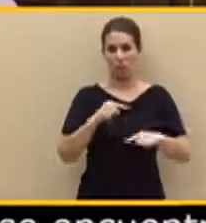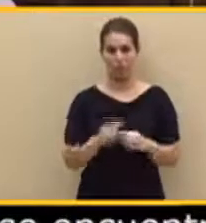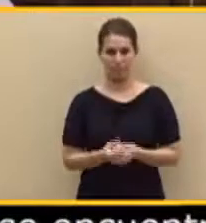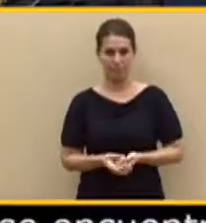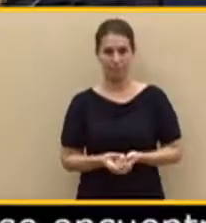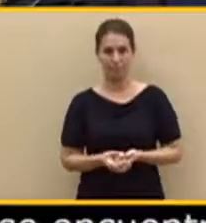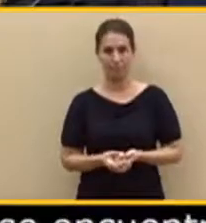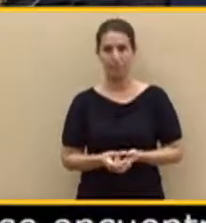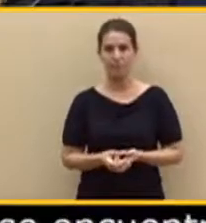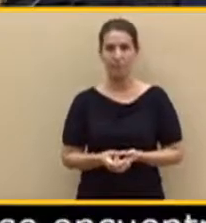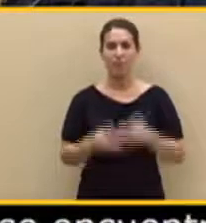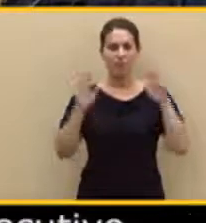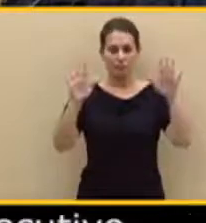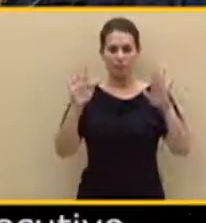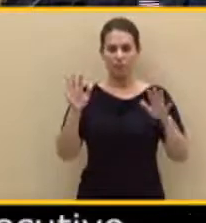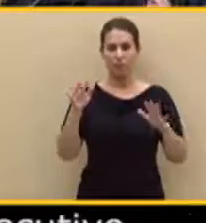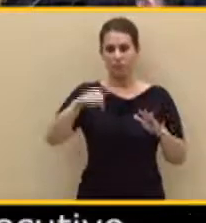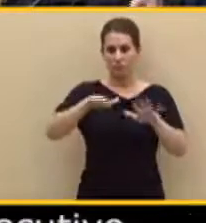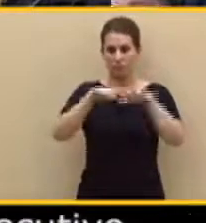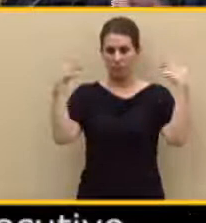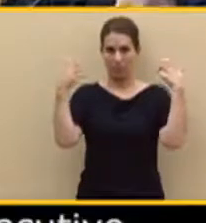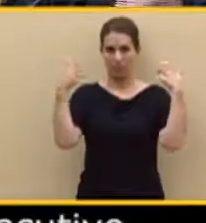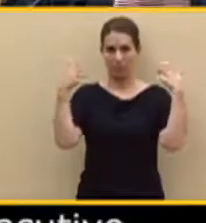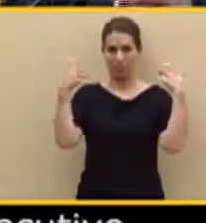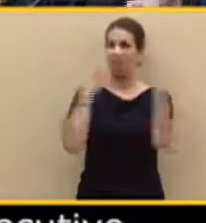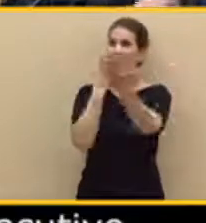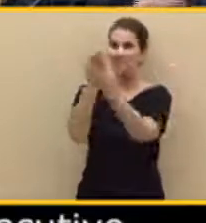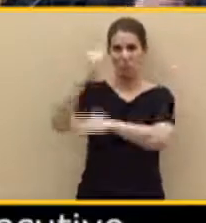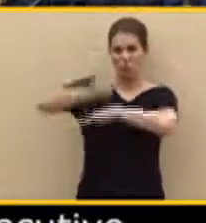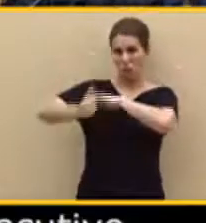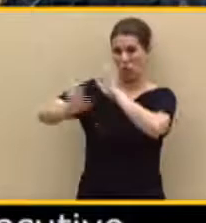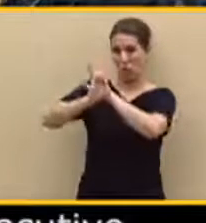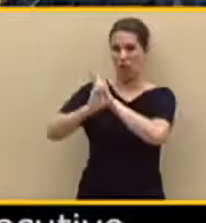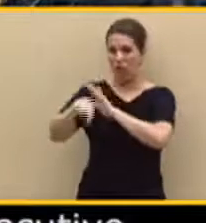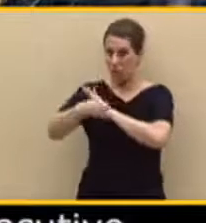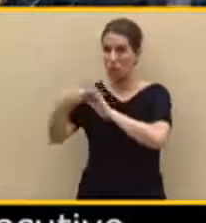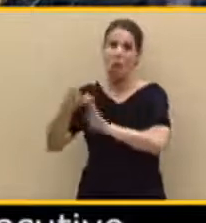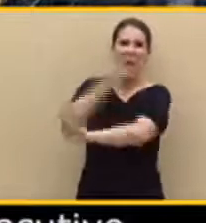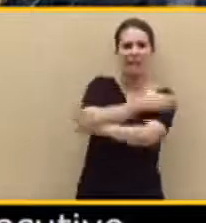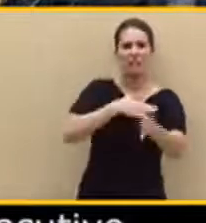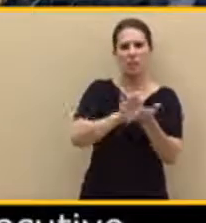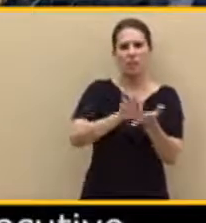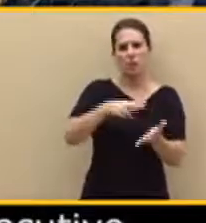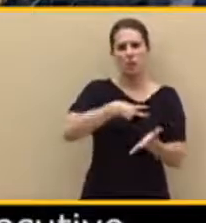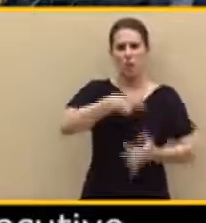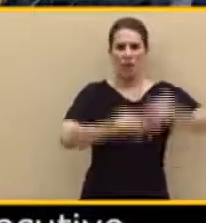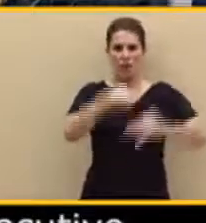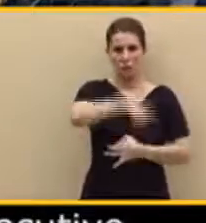las alegaciones que la Cámara realiza ante el Tribunal Constitucional son el resultado del trabajo de los servicios jurídicos de esta Cámara.